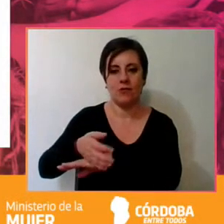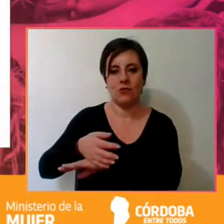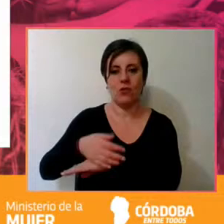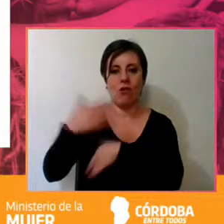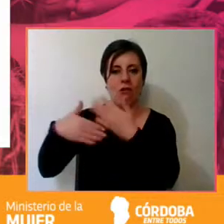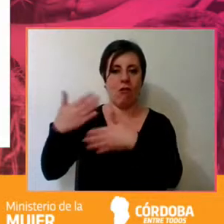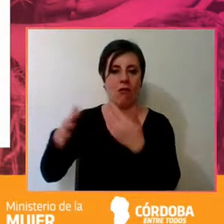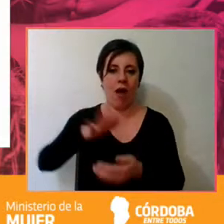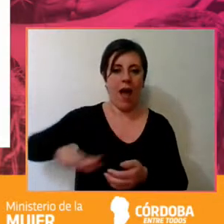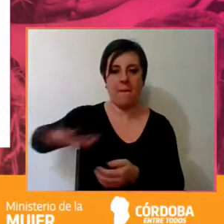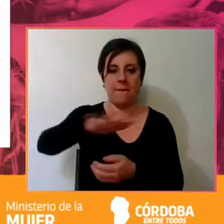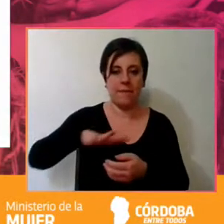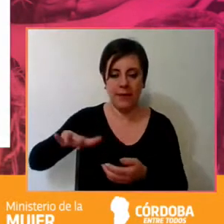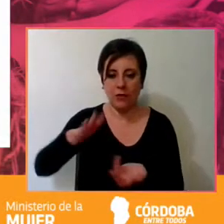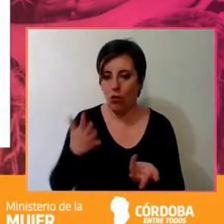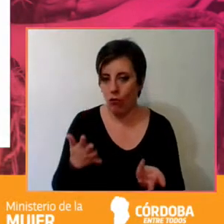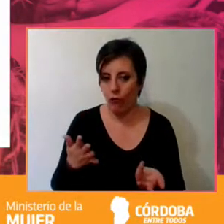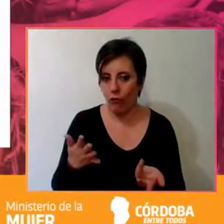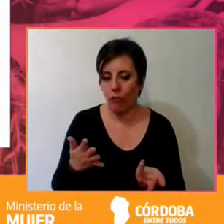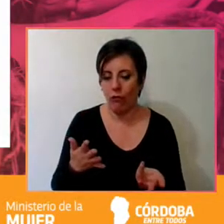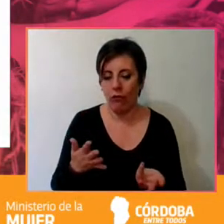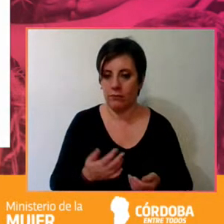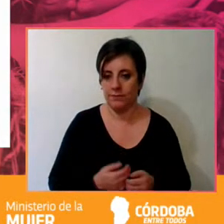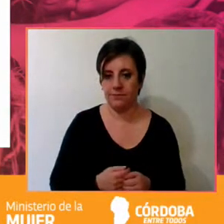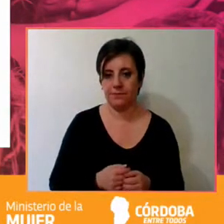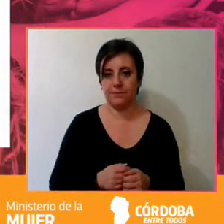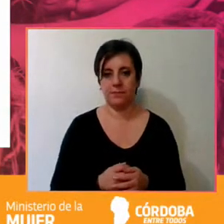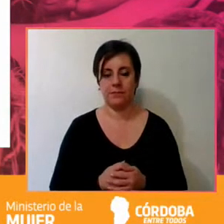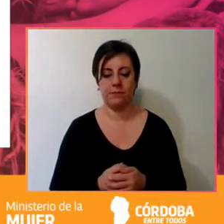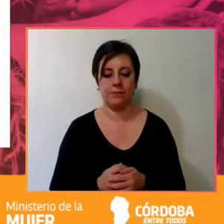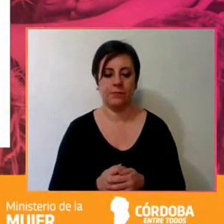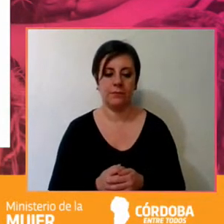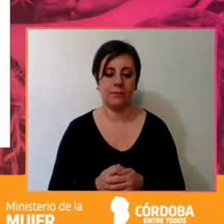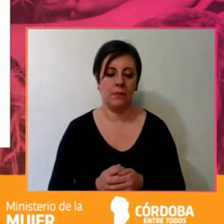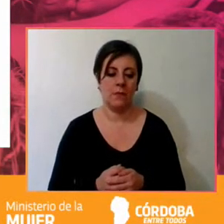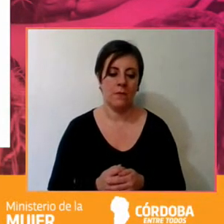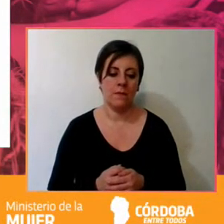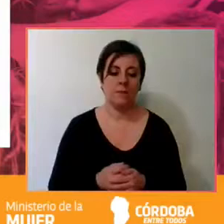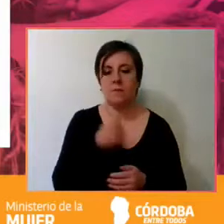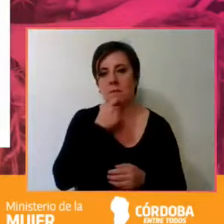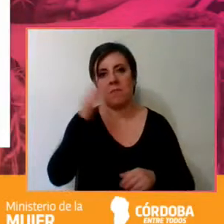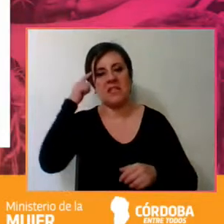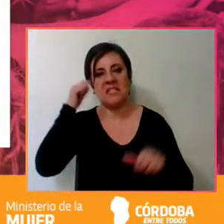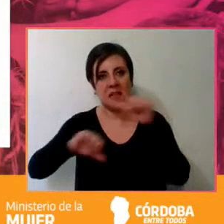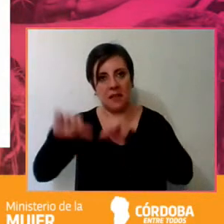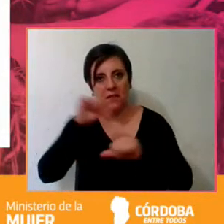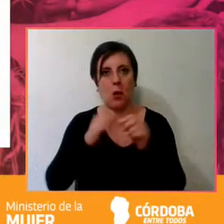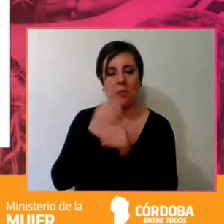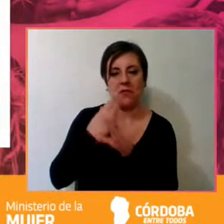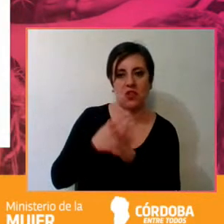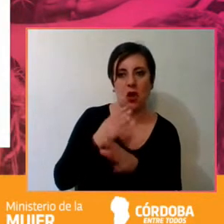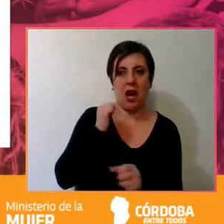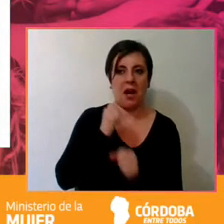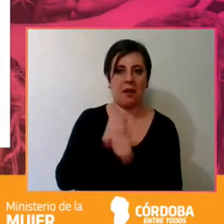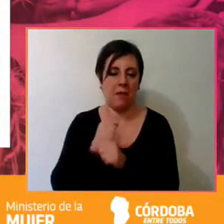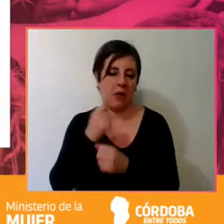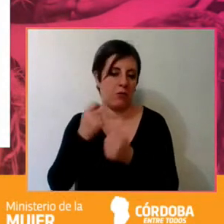un determinado campo de desarrollo científico, profesional, de oficio o de lo que